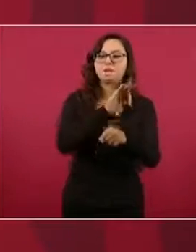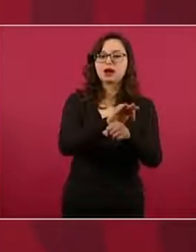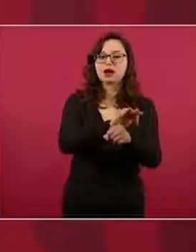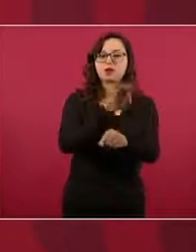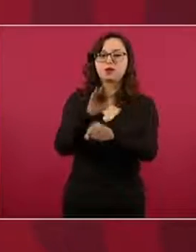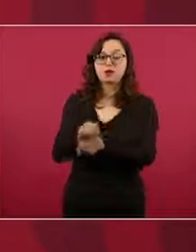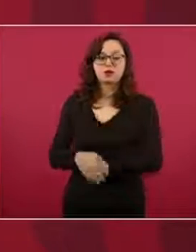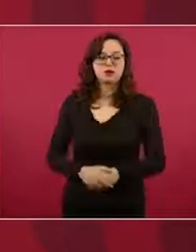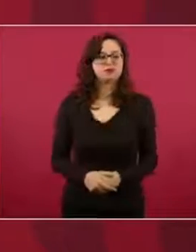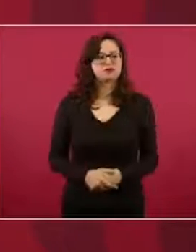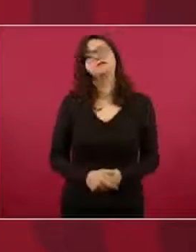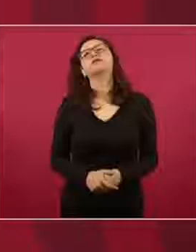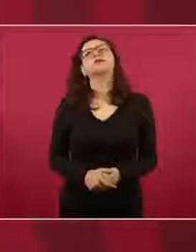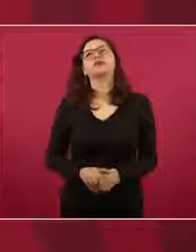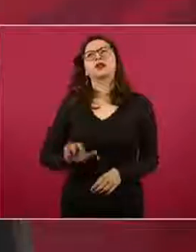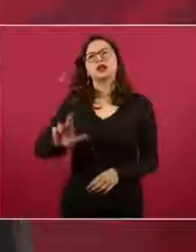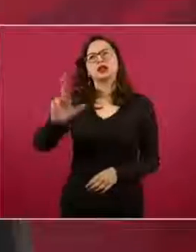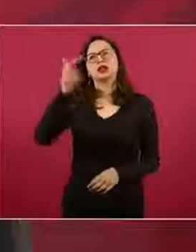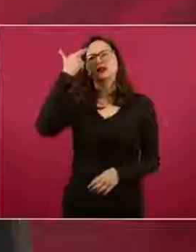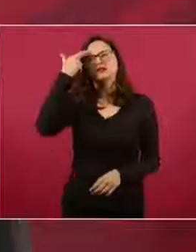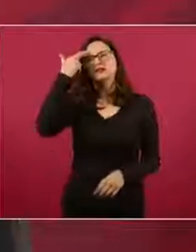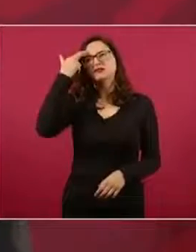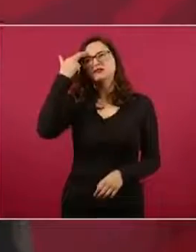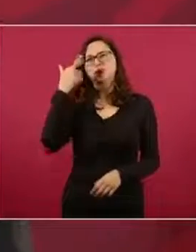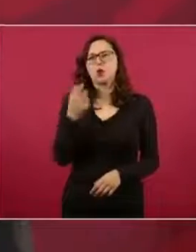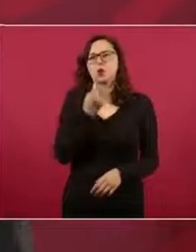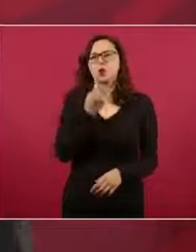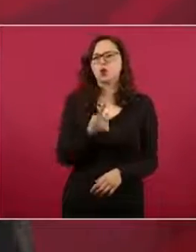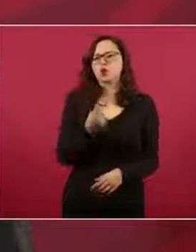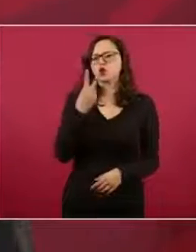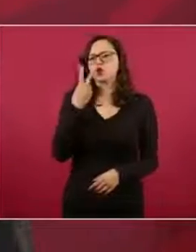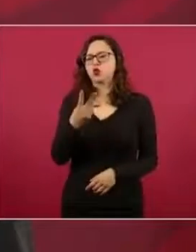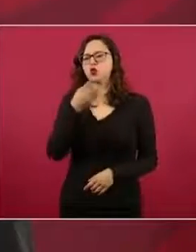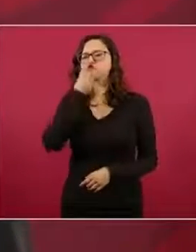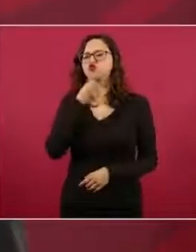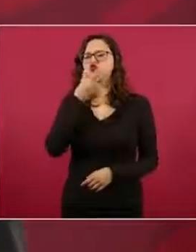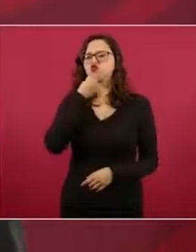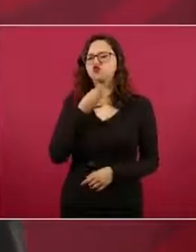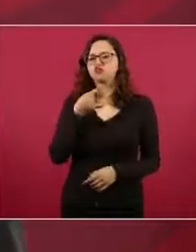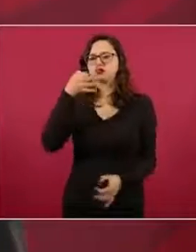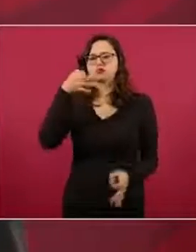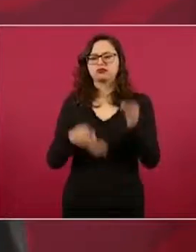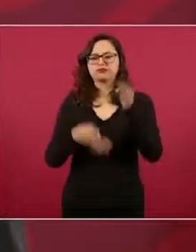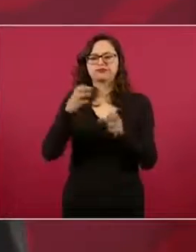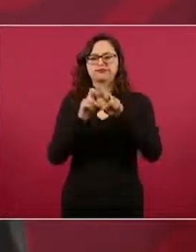Creo que un ministro o dos fueron los que iniciaron